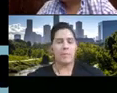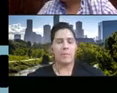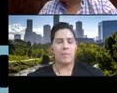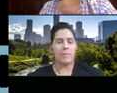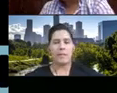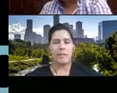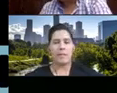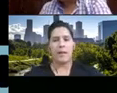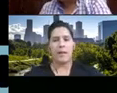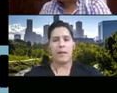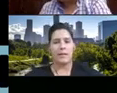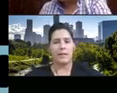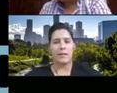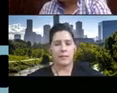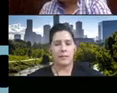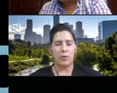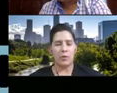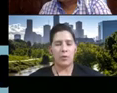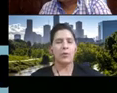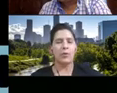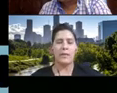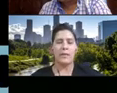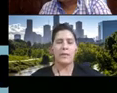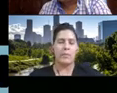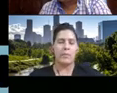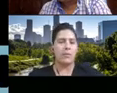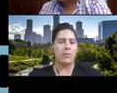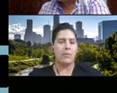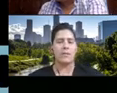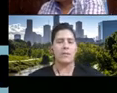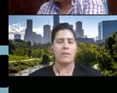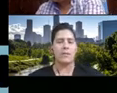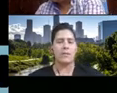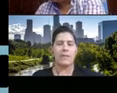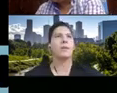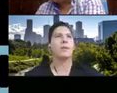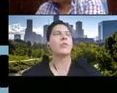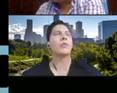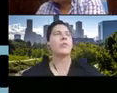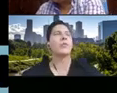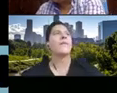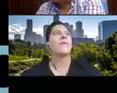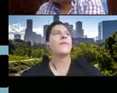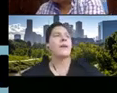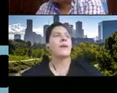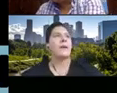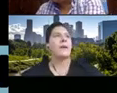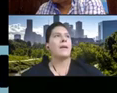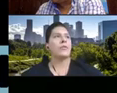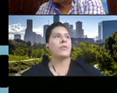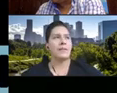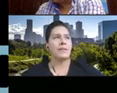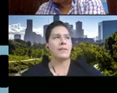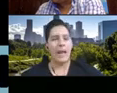más de 70 países de todo el mundo. La verdad es que vamos a poder encontrar desde lo clásico, ¿no? Que viene siendo el barbecue, los cortes de